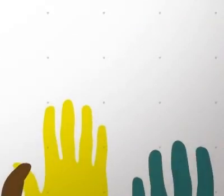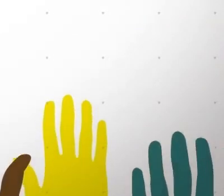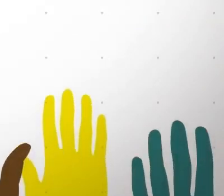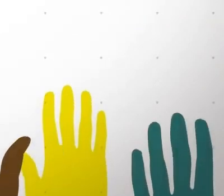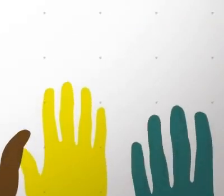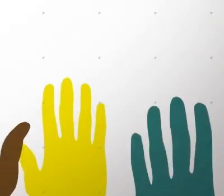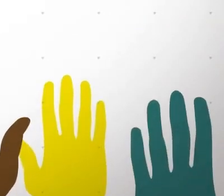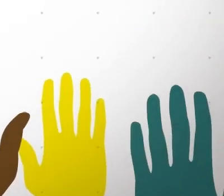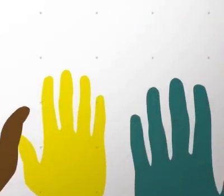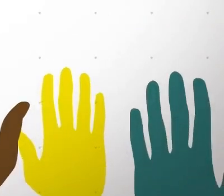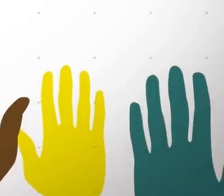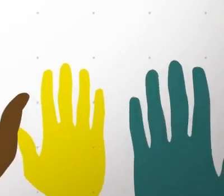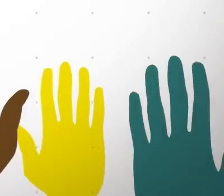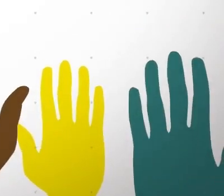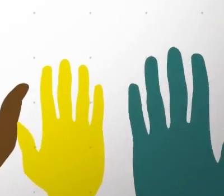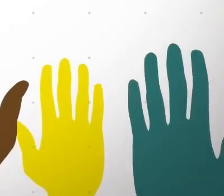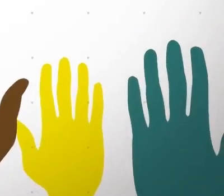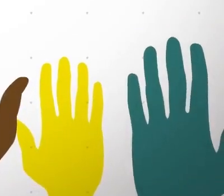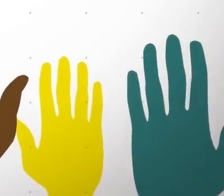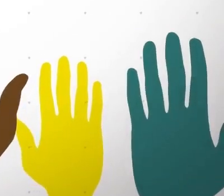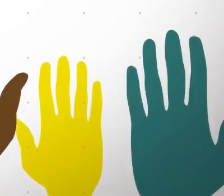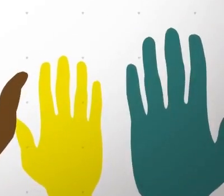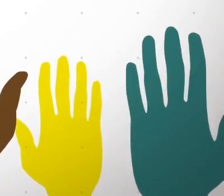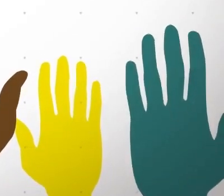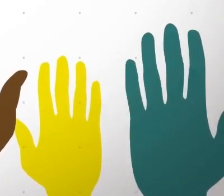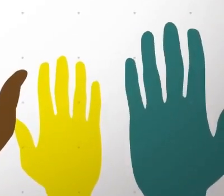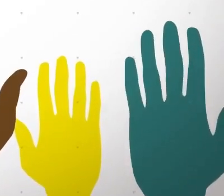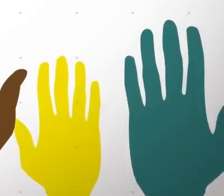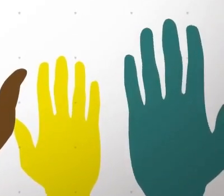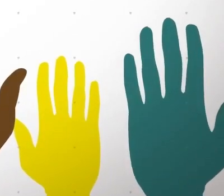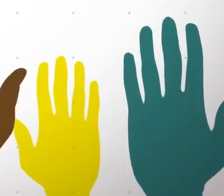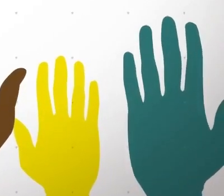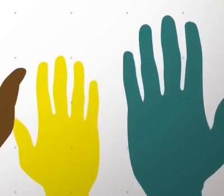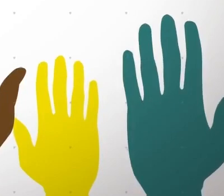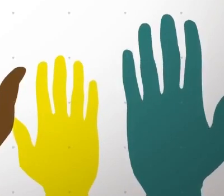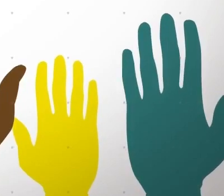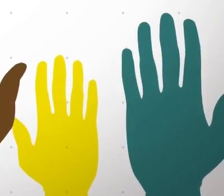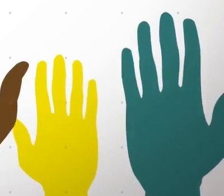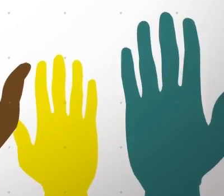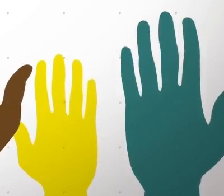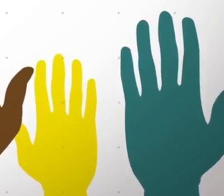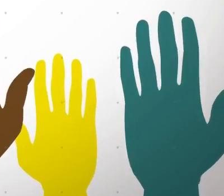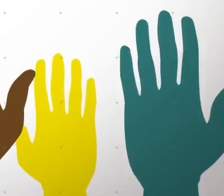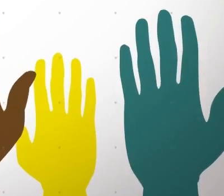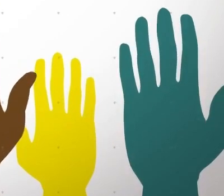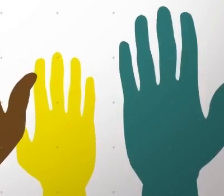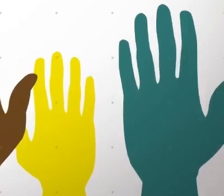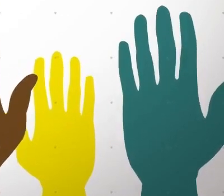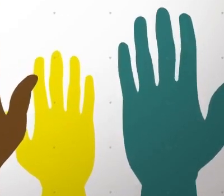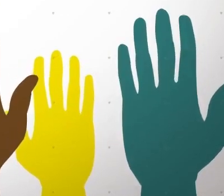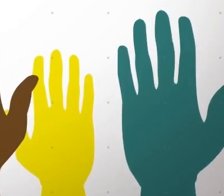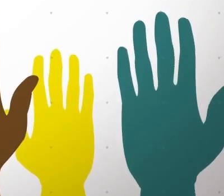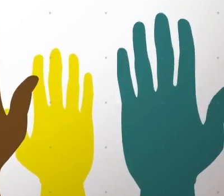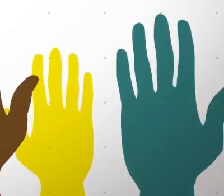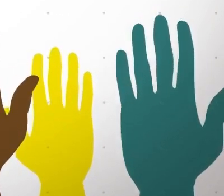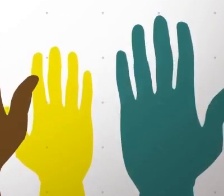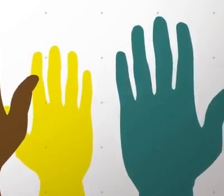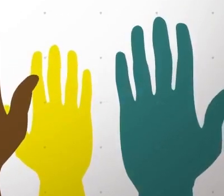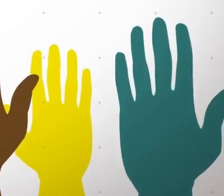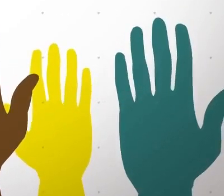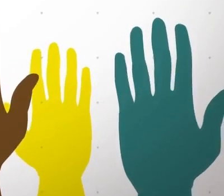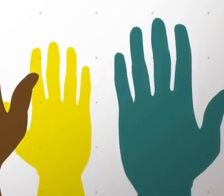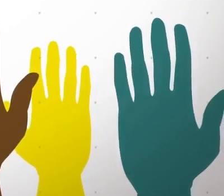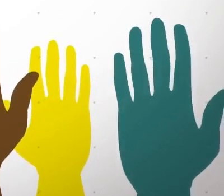Artículos de la Declaración de Derechos Humanos. Artículo 1. Todos los seres humanos nacen libres e iguales en dignidad y derechos,